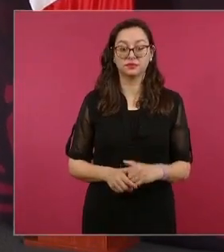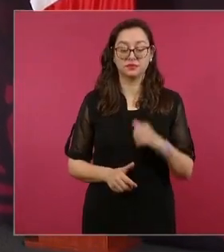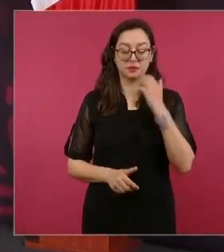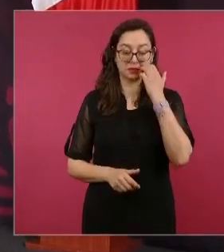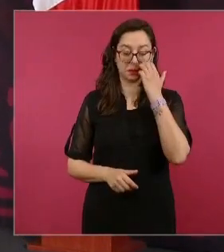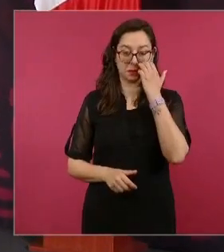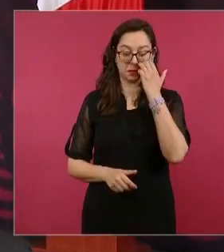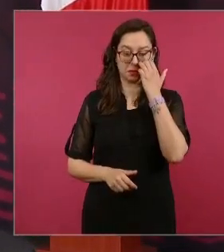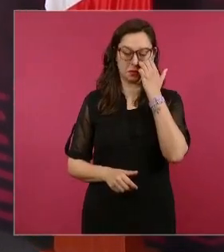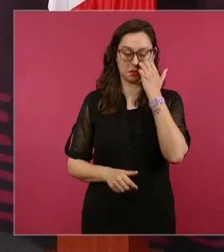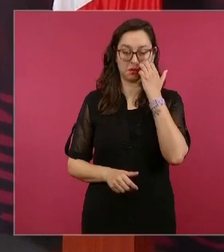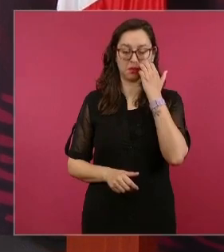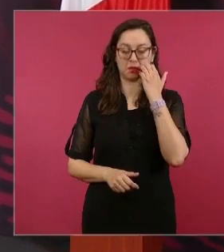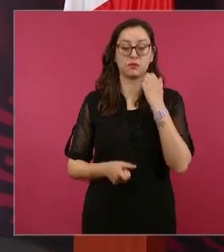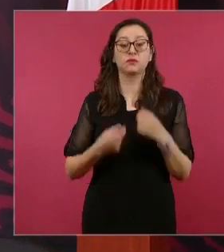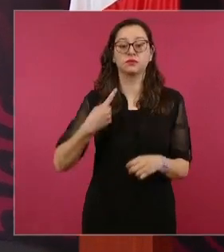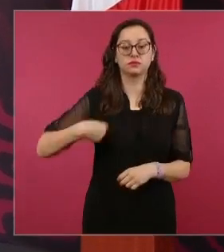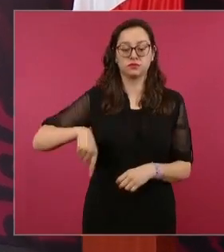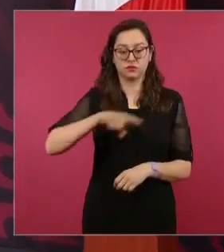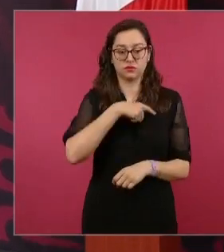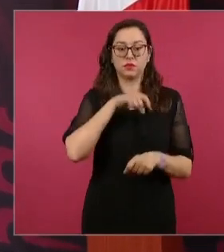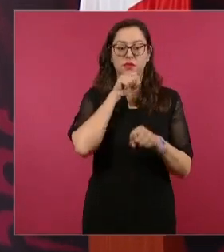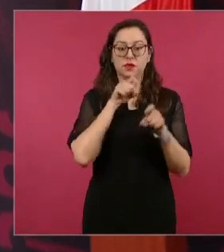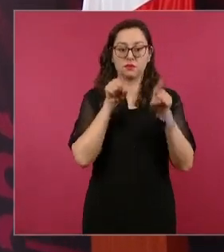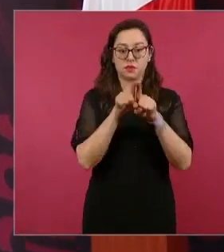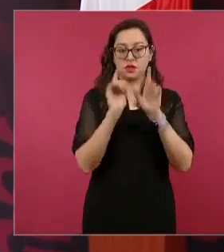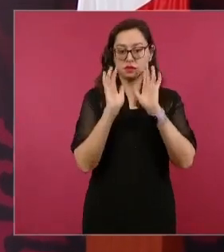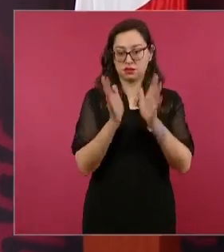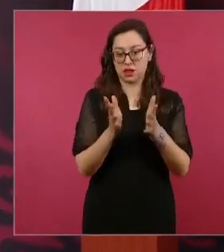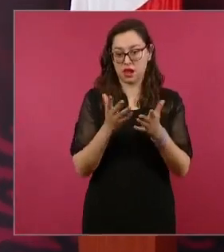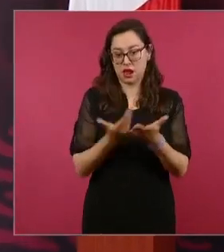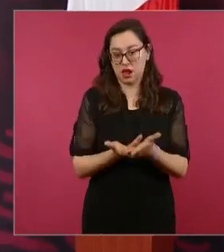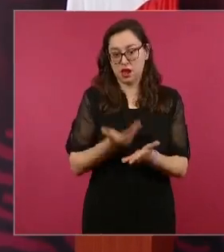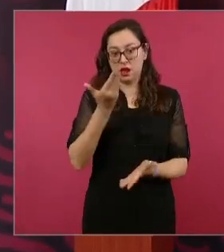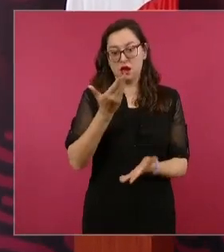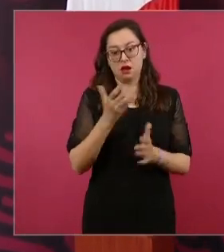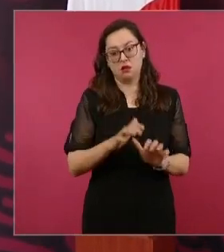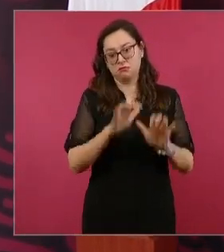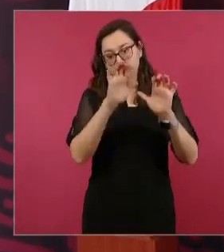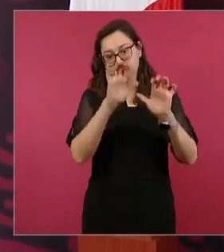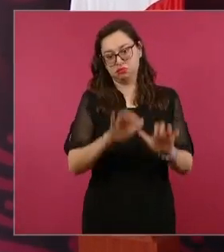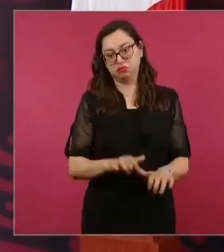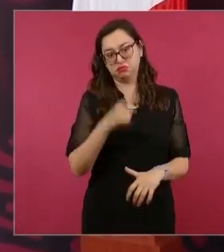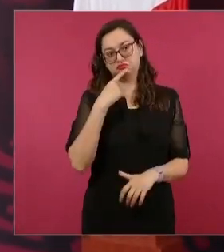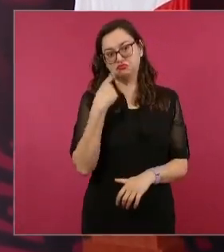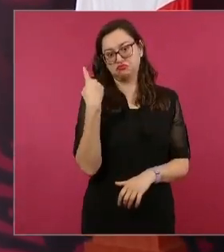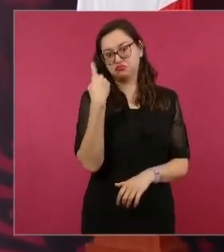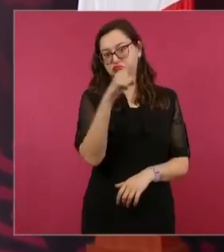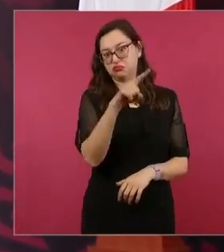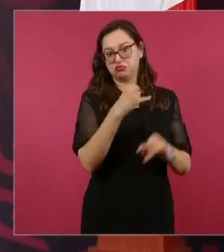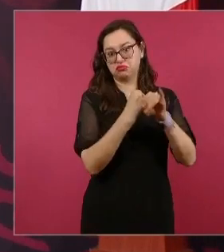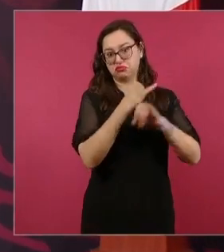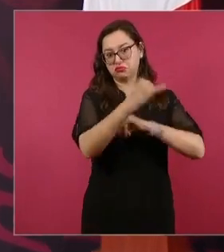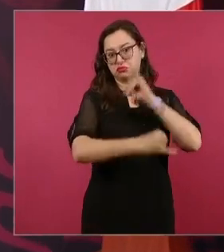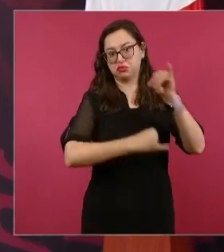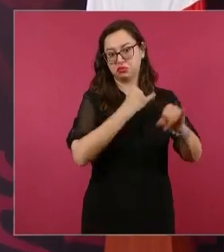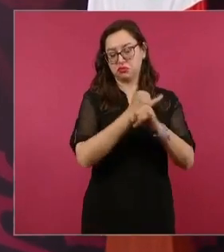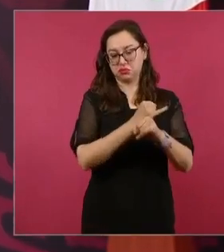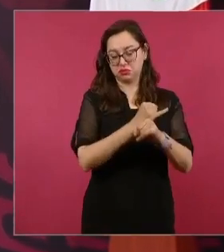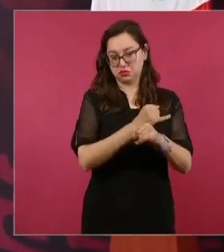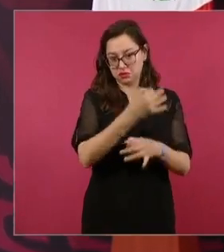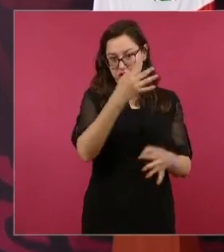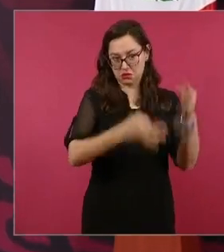nosotros presentamos la denuncia a la Corte Internacional de Justicia,